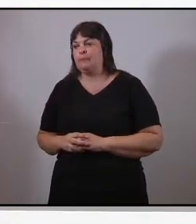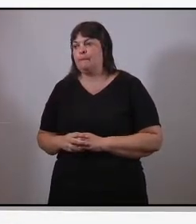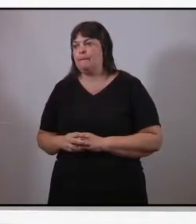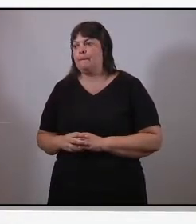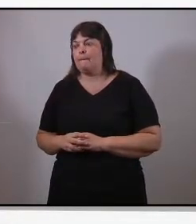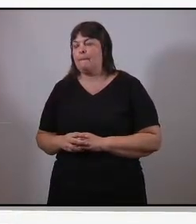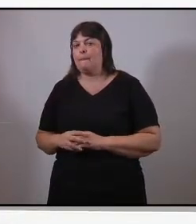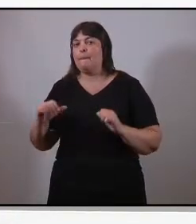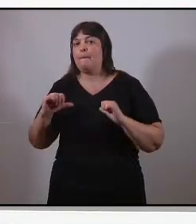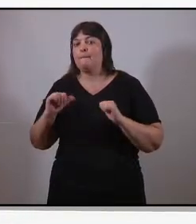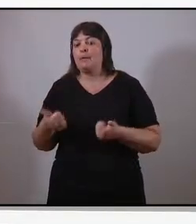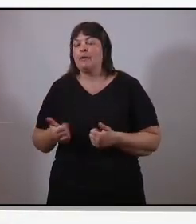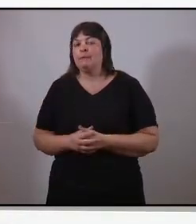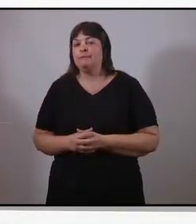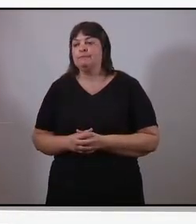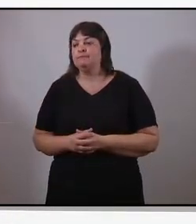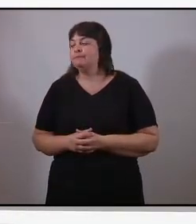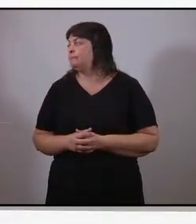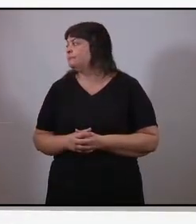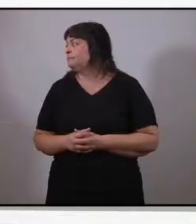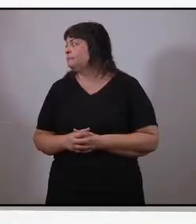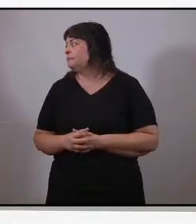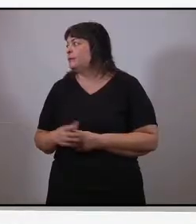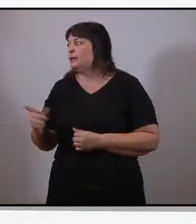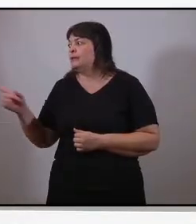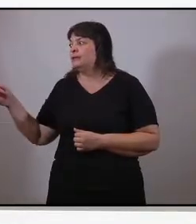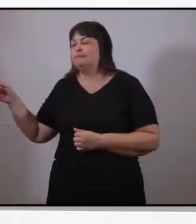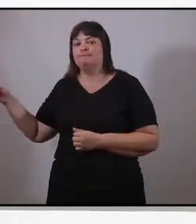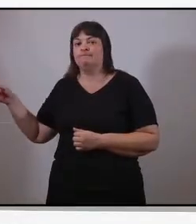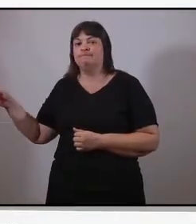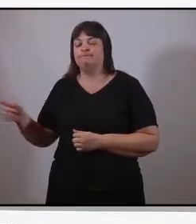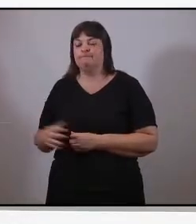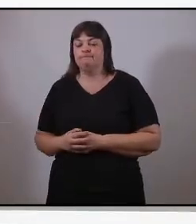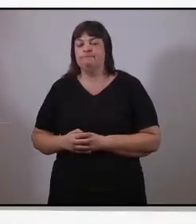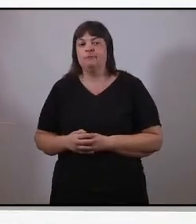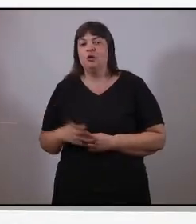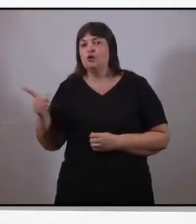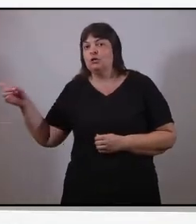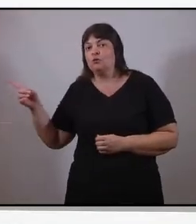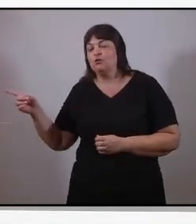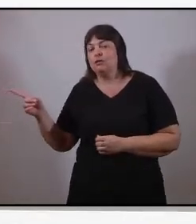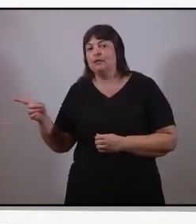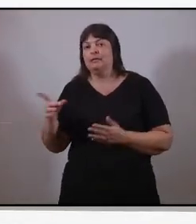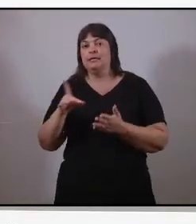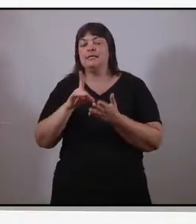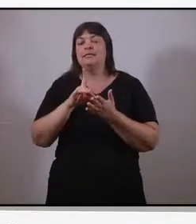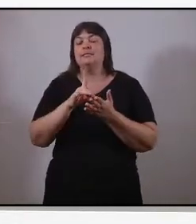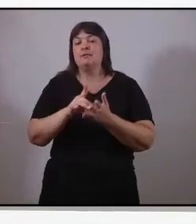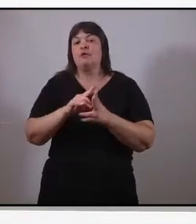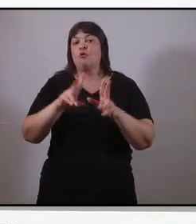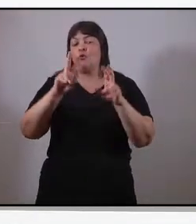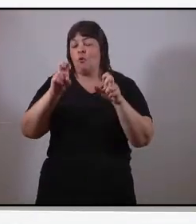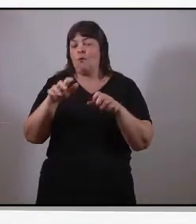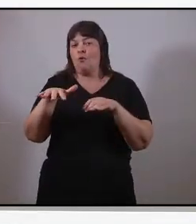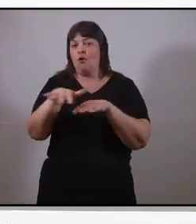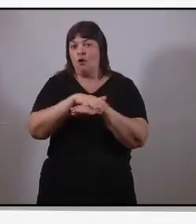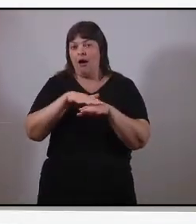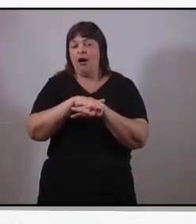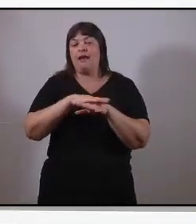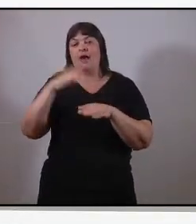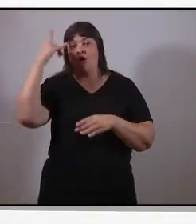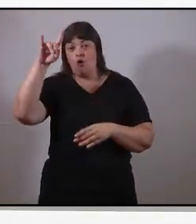¿Queréis que empecemos o continúo? ¿Sí? Gracias. Con este nuevo servicio, en el área de salud de